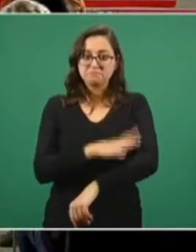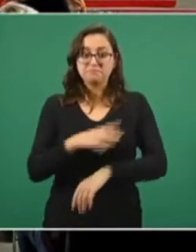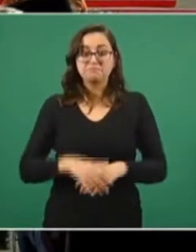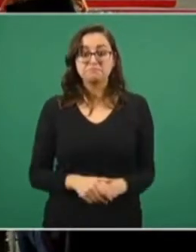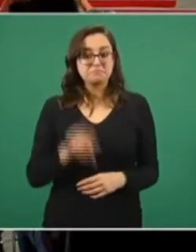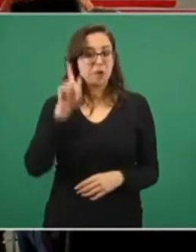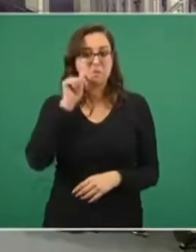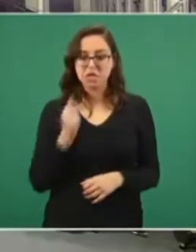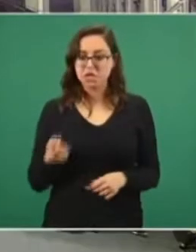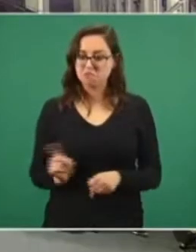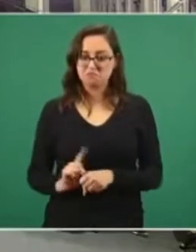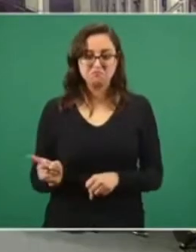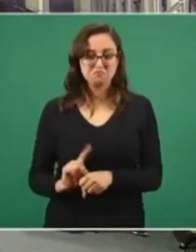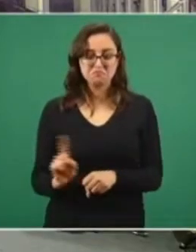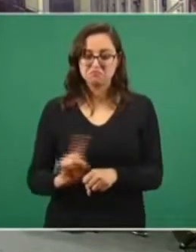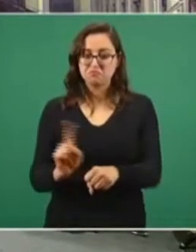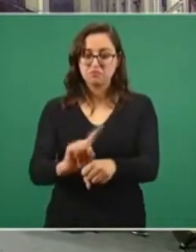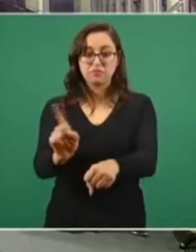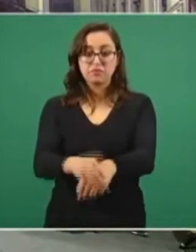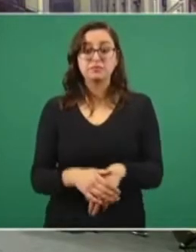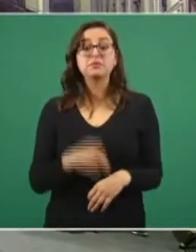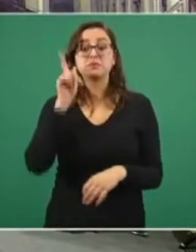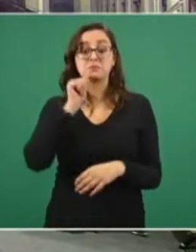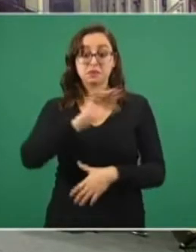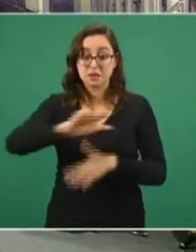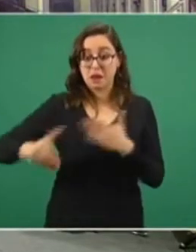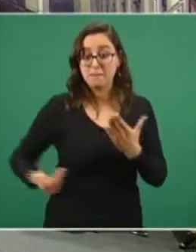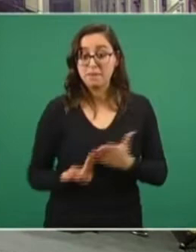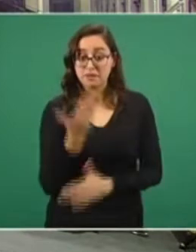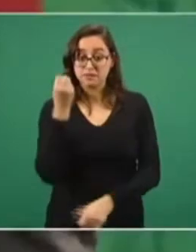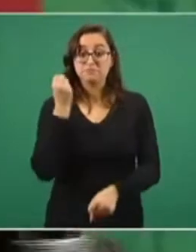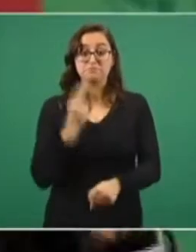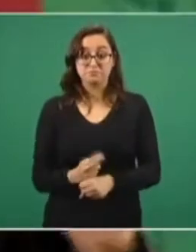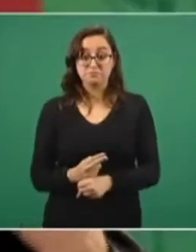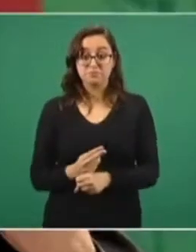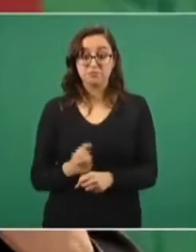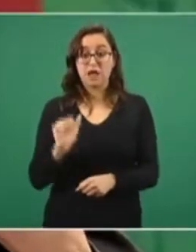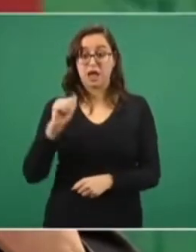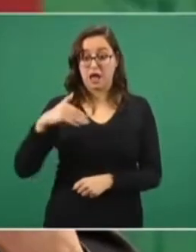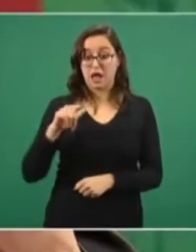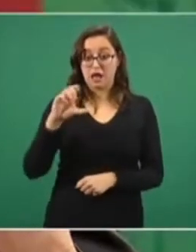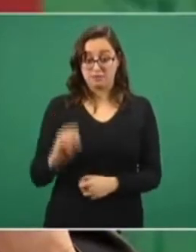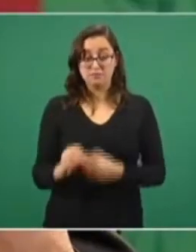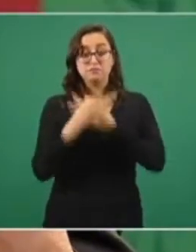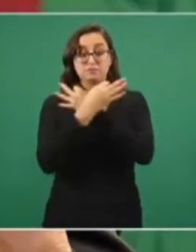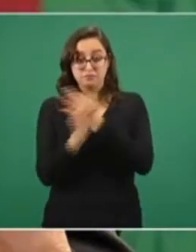Mañana, todos los días ya vamos a tener. Mañana tenemos Pulso de la Salud. Mañana llegan, ya se anunció.